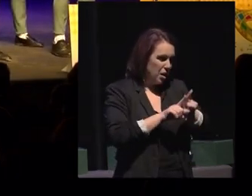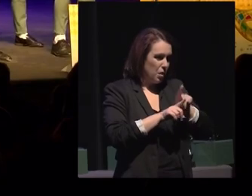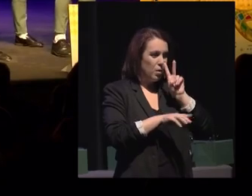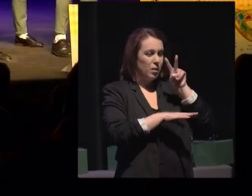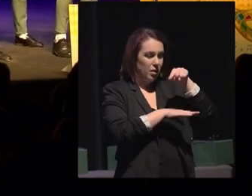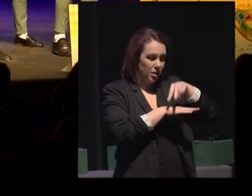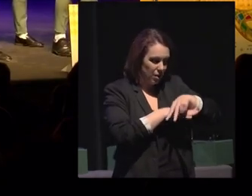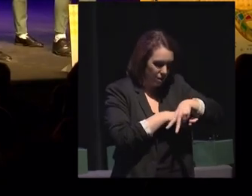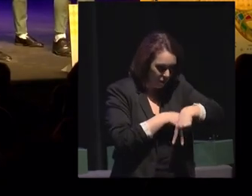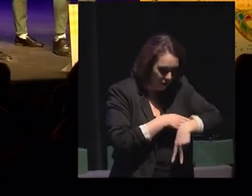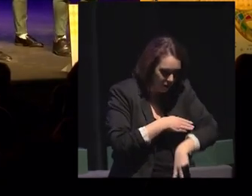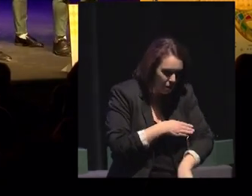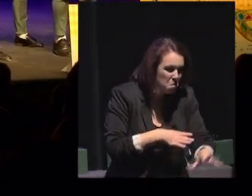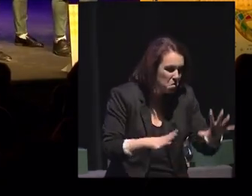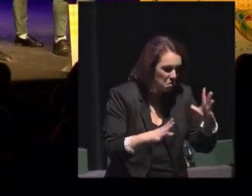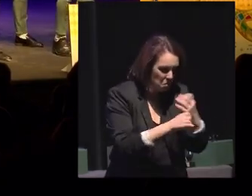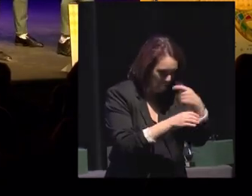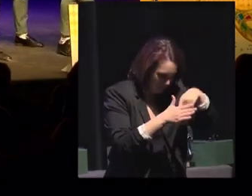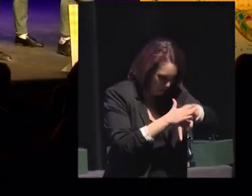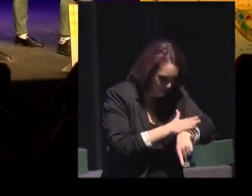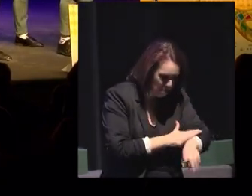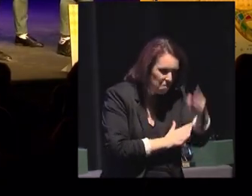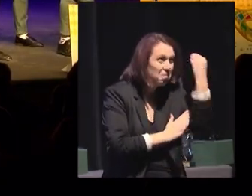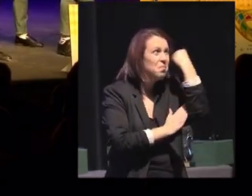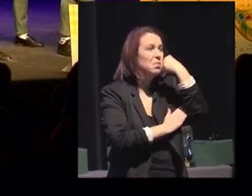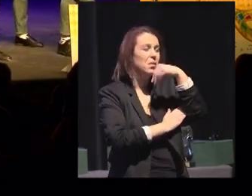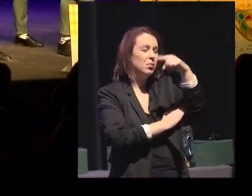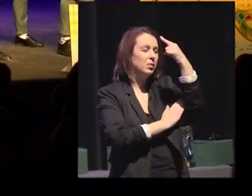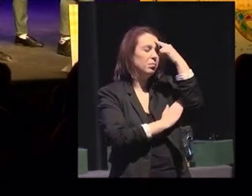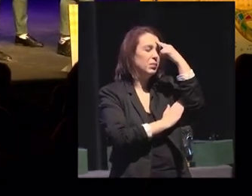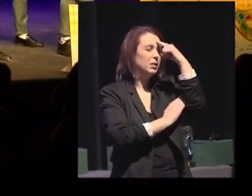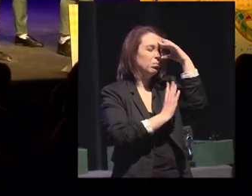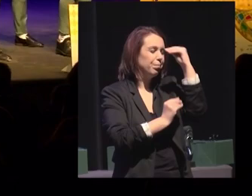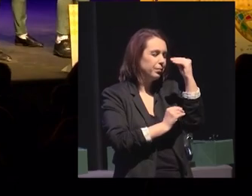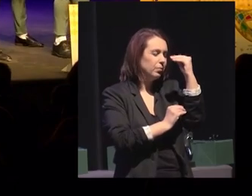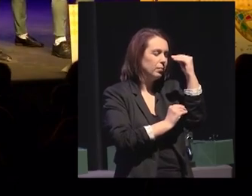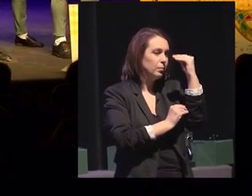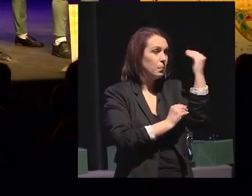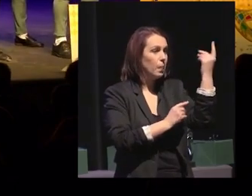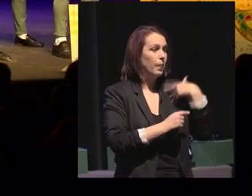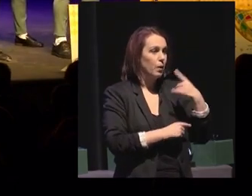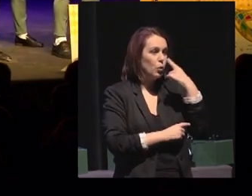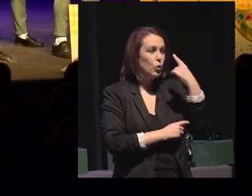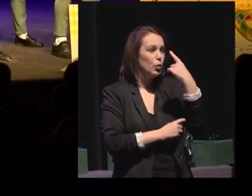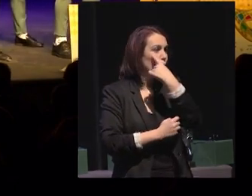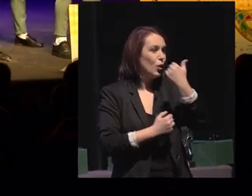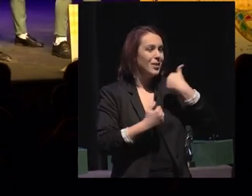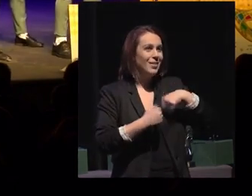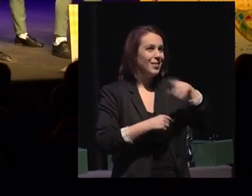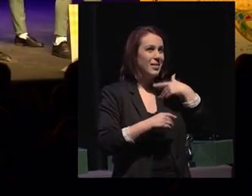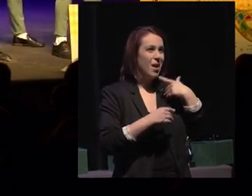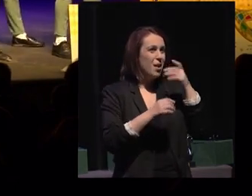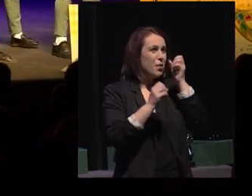Hacia el vacío, calcinado por el frío de una mente que olvidó querer. A tus ojos ya no vi